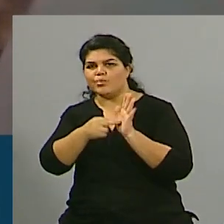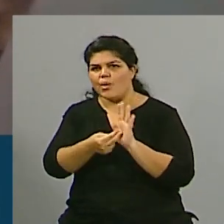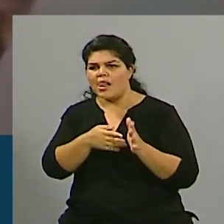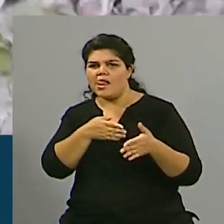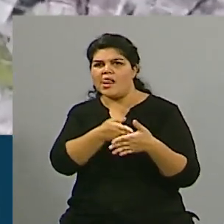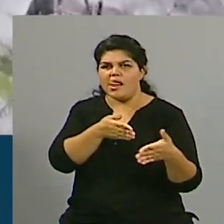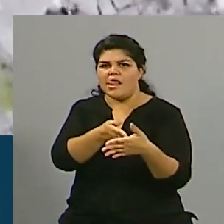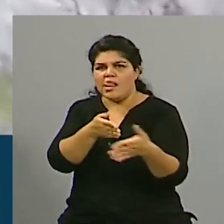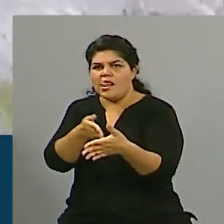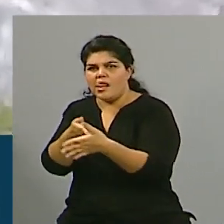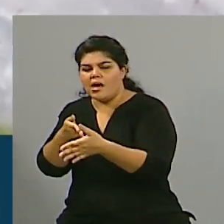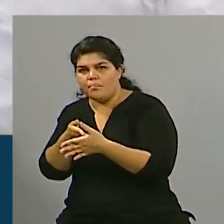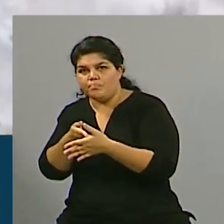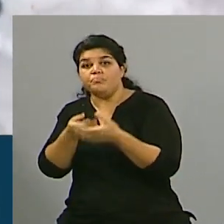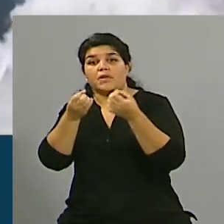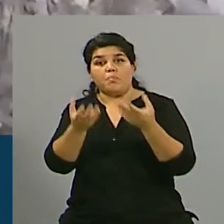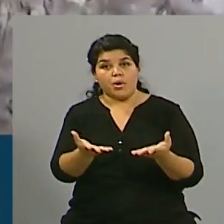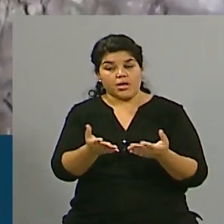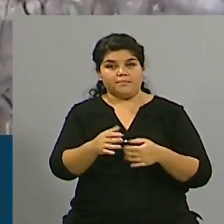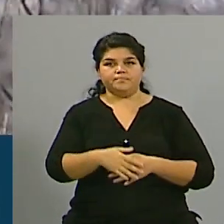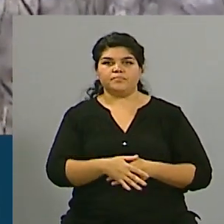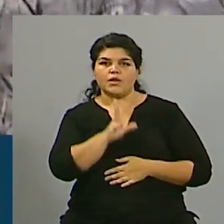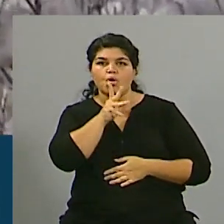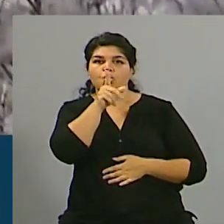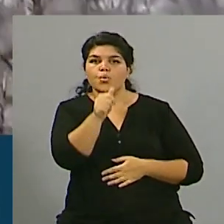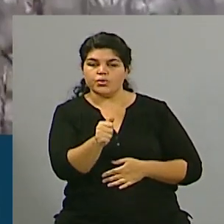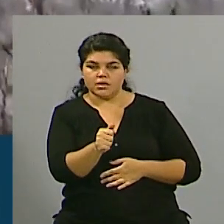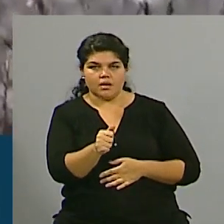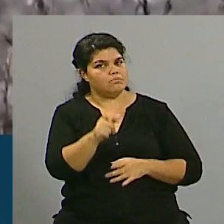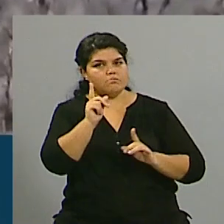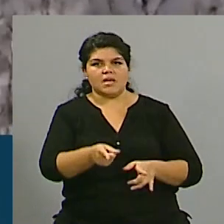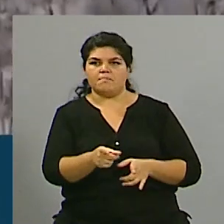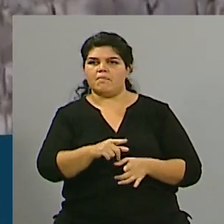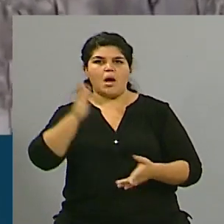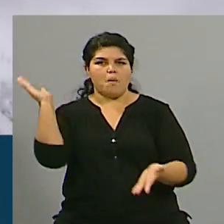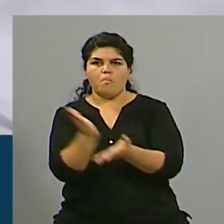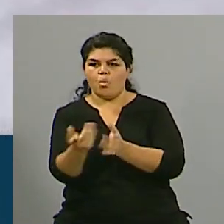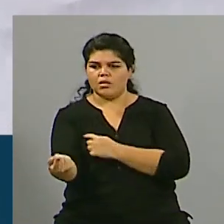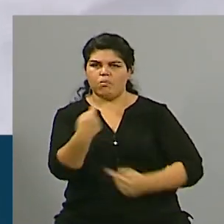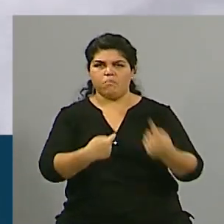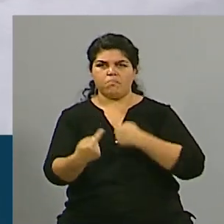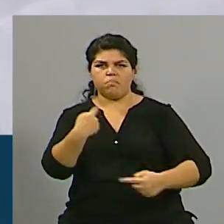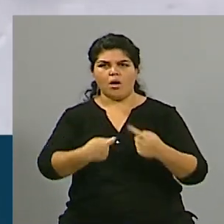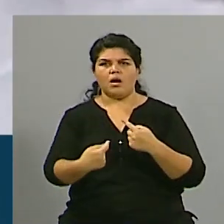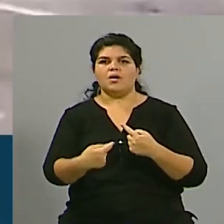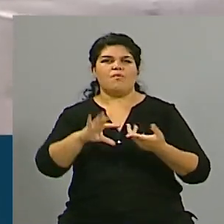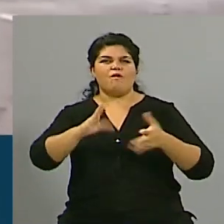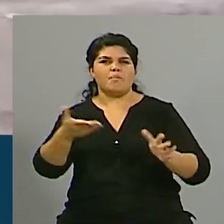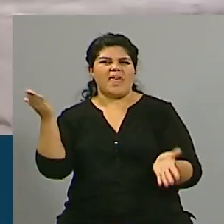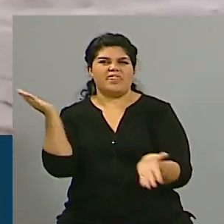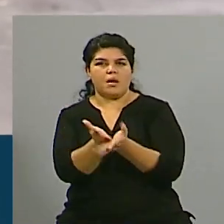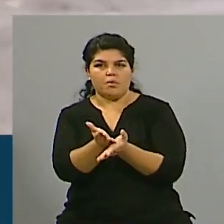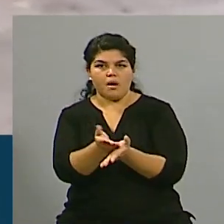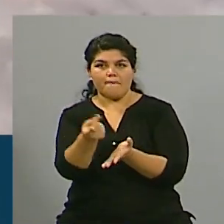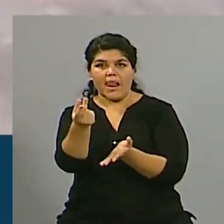de que Rusia ha respondido a las sanciones económicas que se le han aplicado, ¿no? Y es acá donde uno también analiza este método como